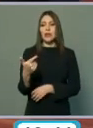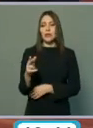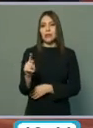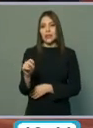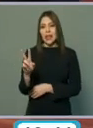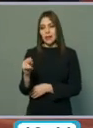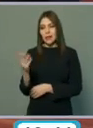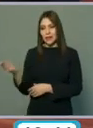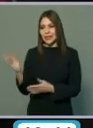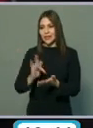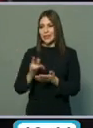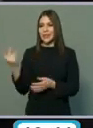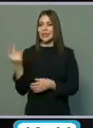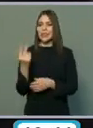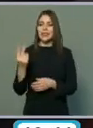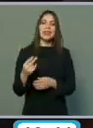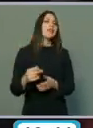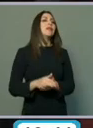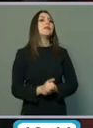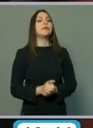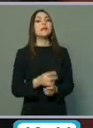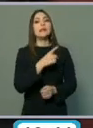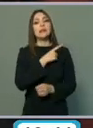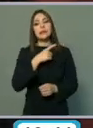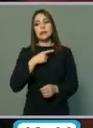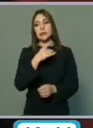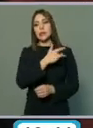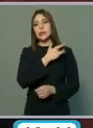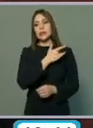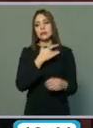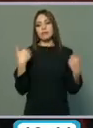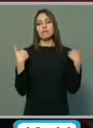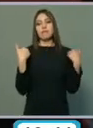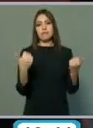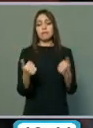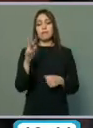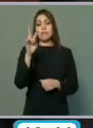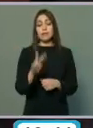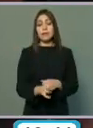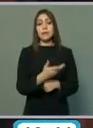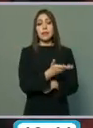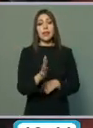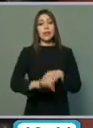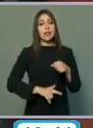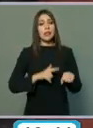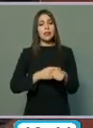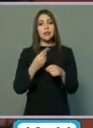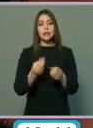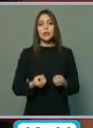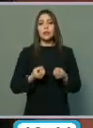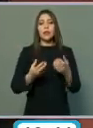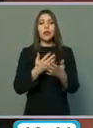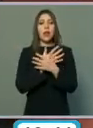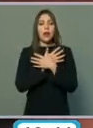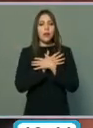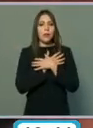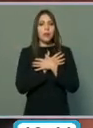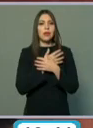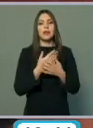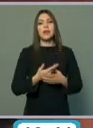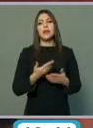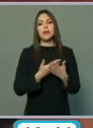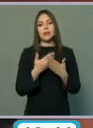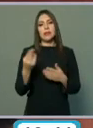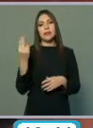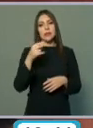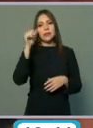por traer aquí. Gracias. De verdad es que... Hagamos conciencia. Sí, la verdad Sí. es que son seres que de verdad necesitan mucho amor, que regalan mucho amor. Entonces Claro. hay